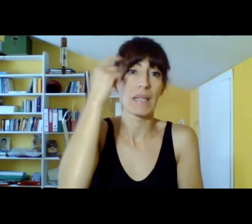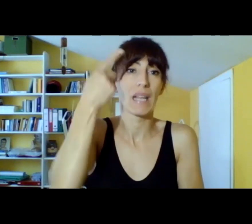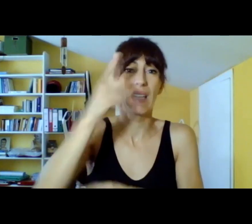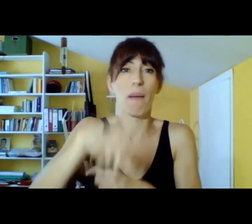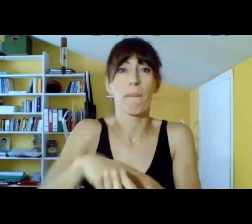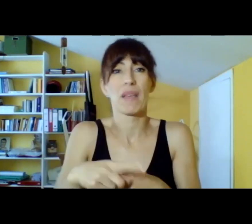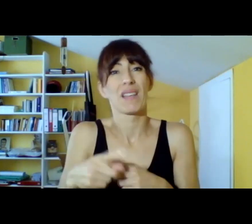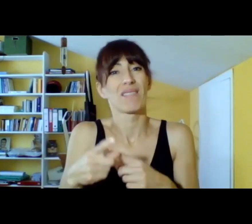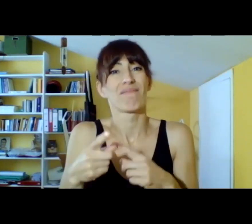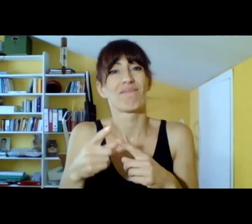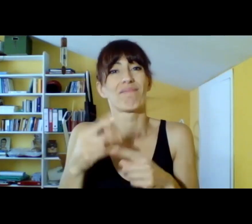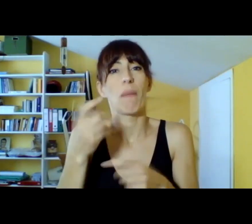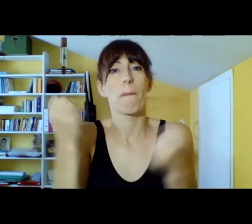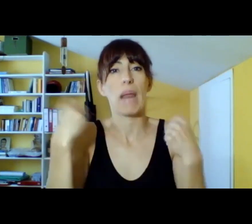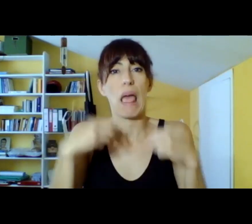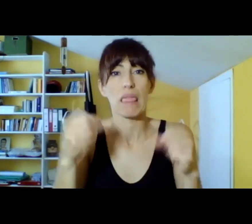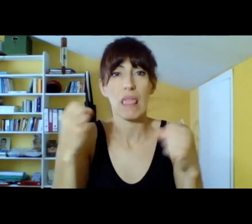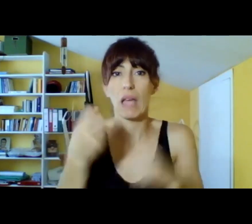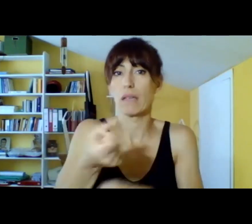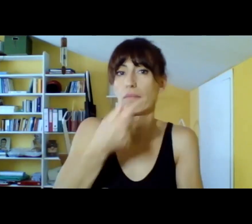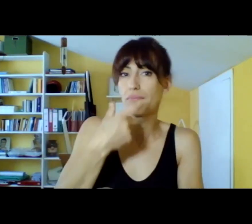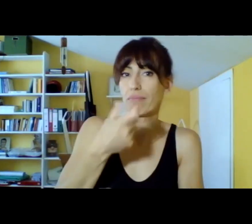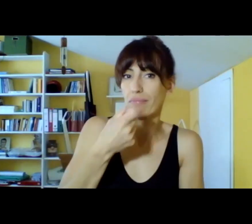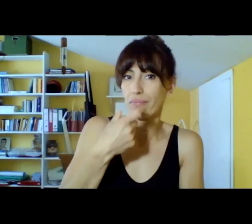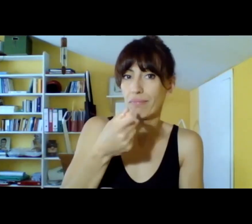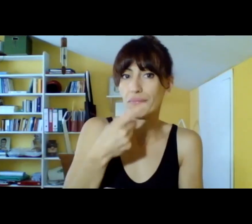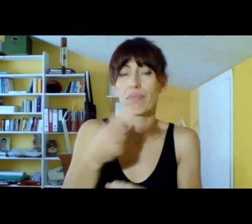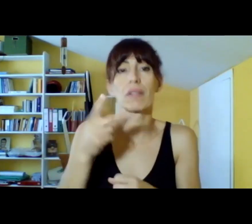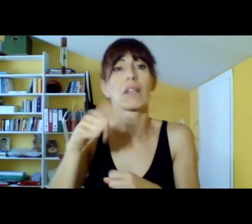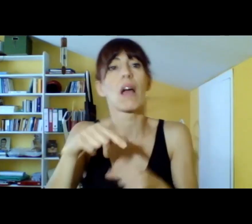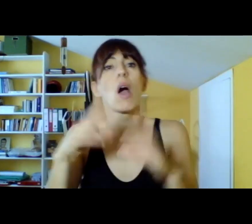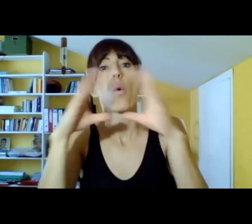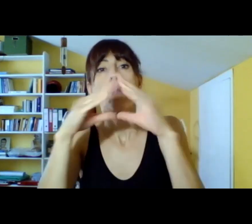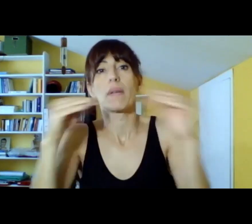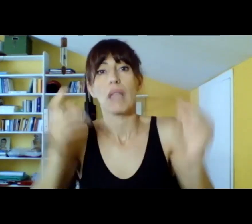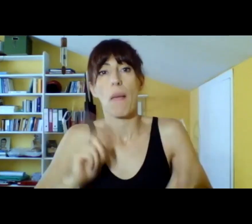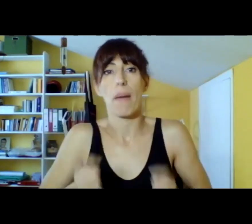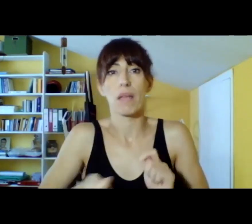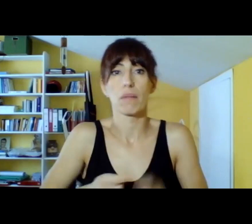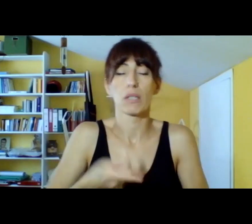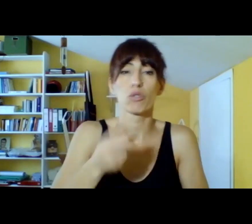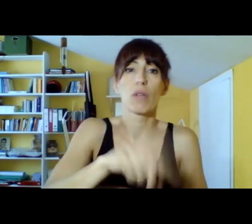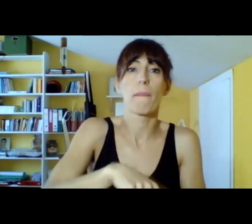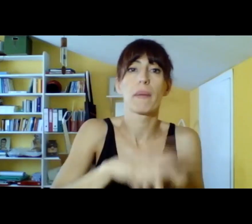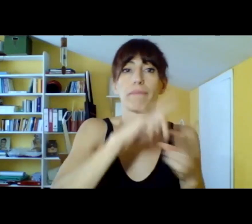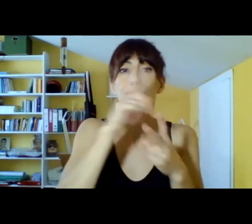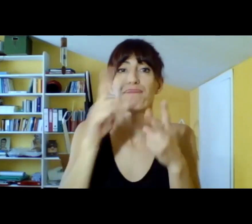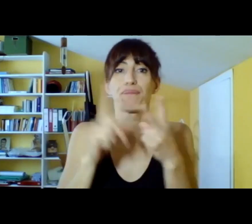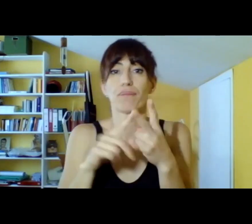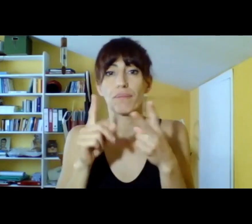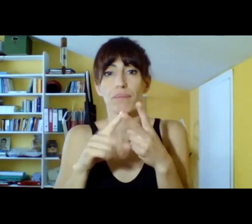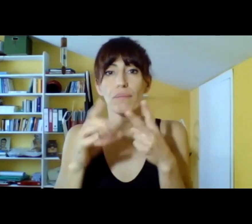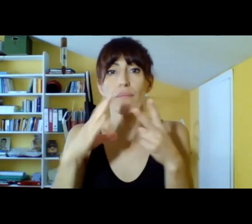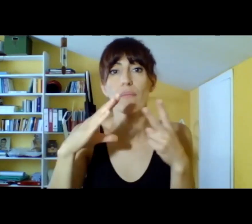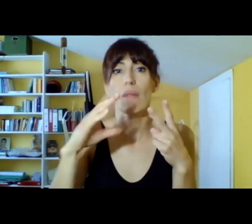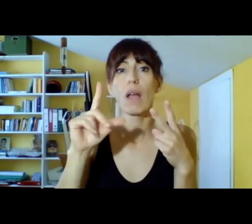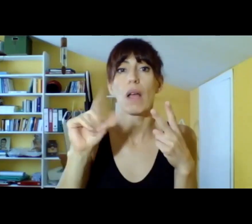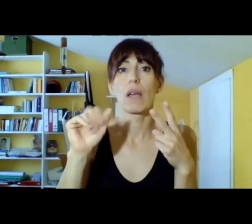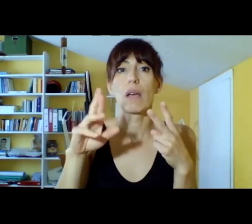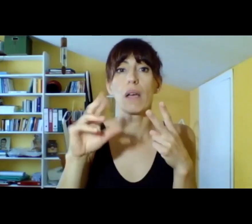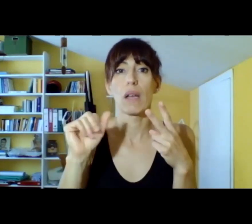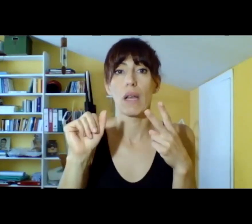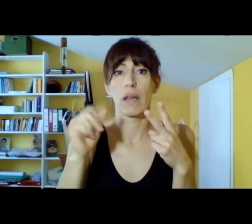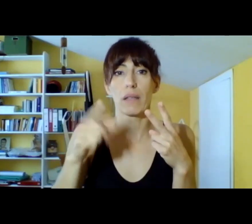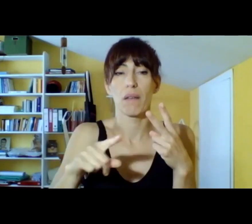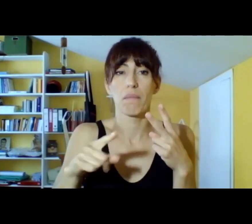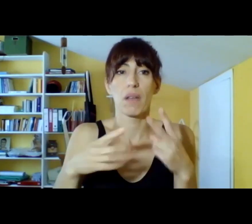perspectiva interseccional, Andrea Cabezas, de la Universidad del País Vasco. Después seguirá Clara Benedicto con los